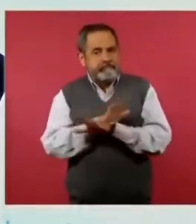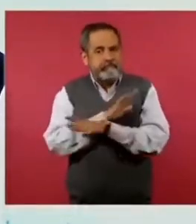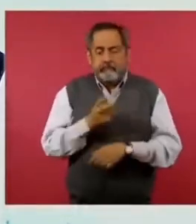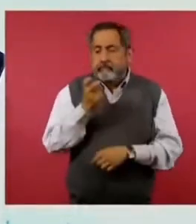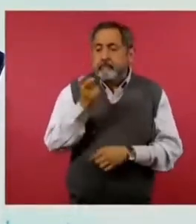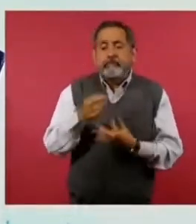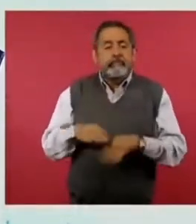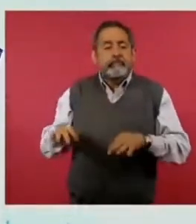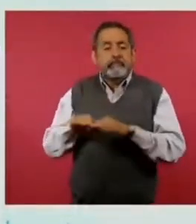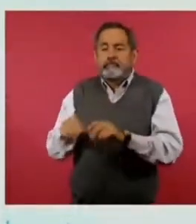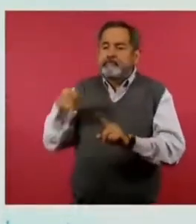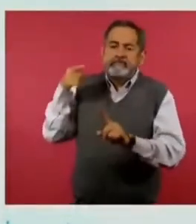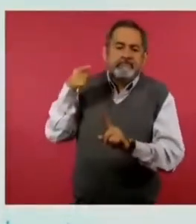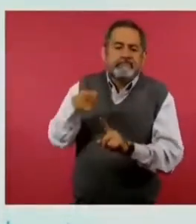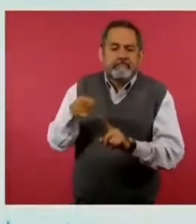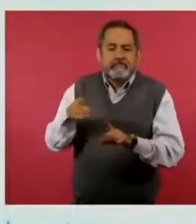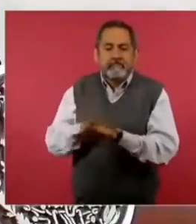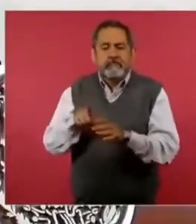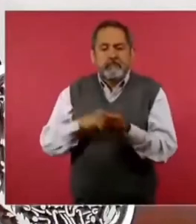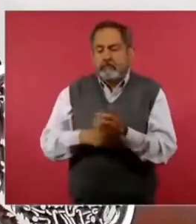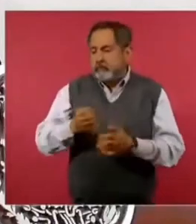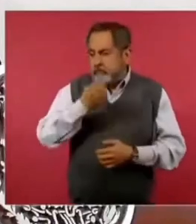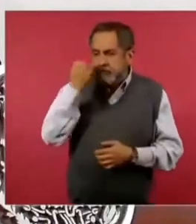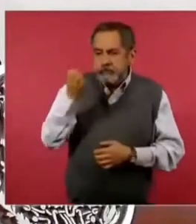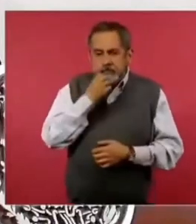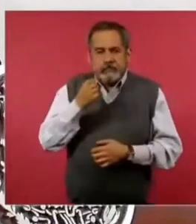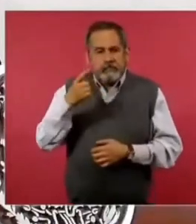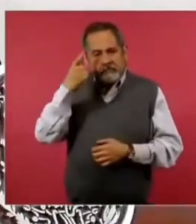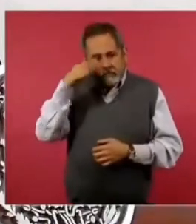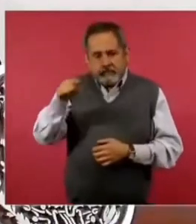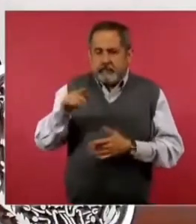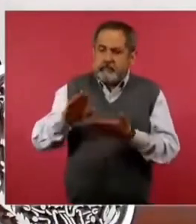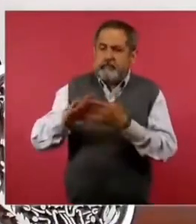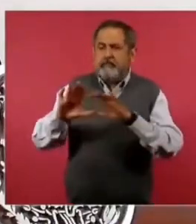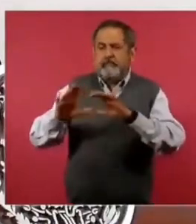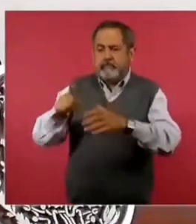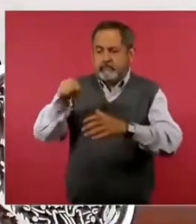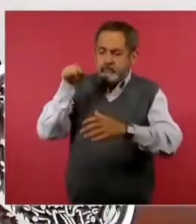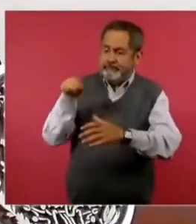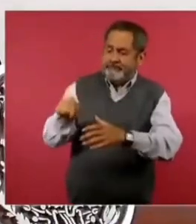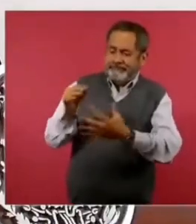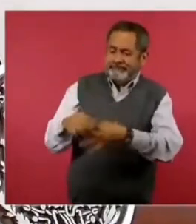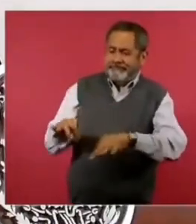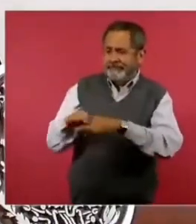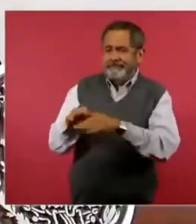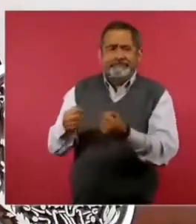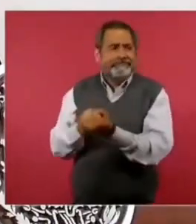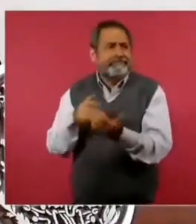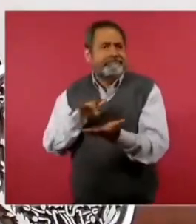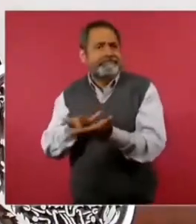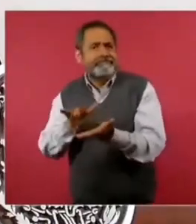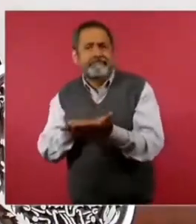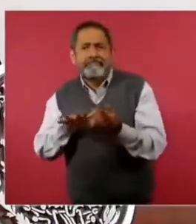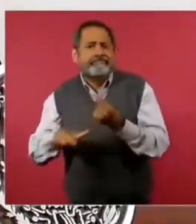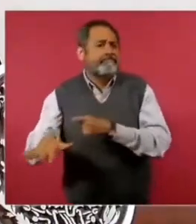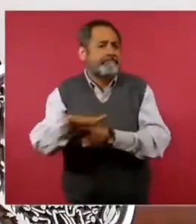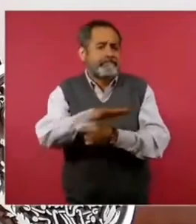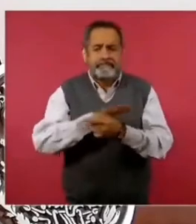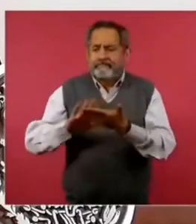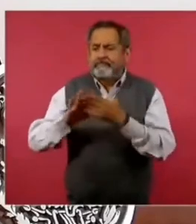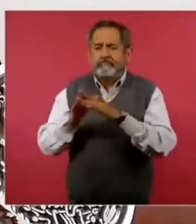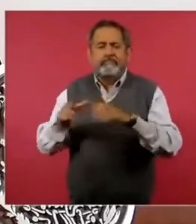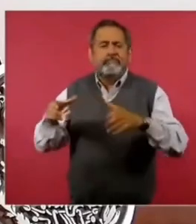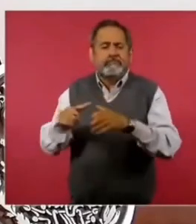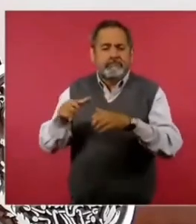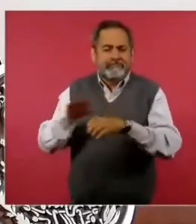recuperar el papel importante de la escuela como parte de la comunidad y como motor de una vida comunitaria mucho